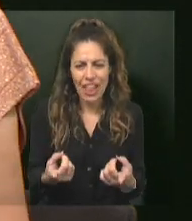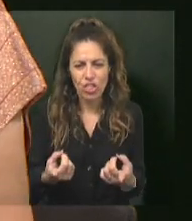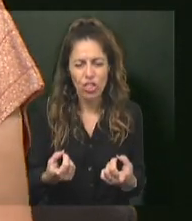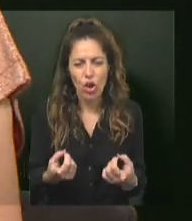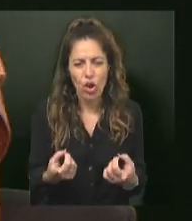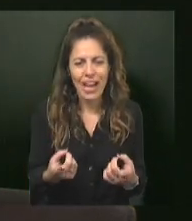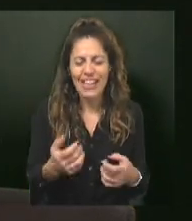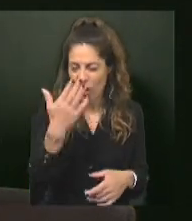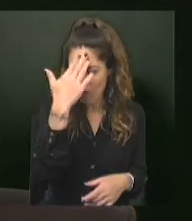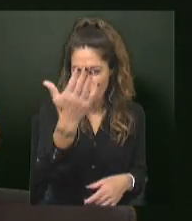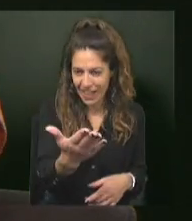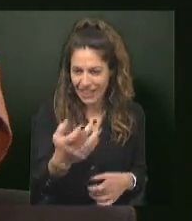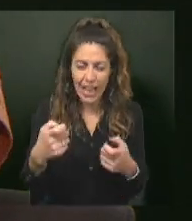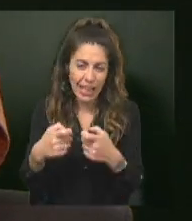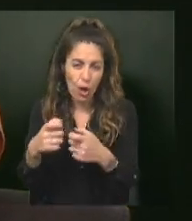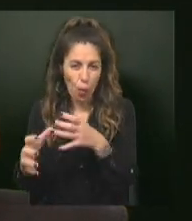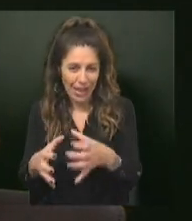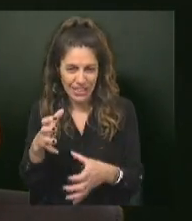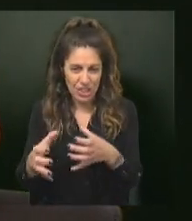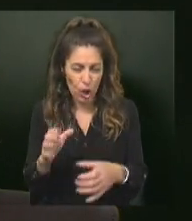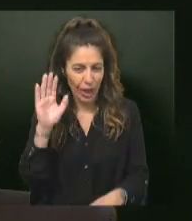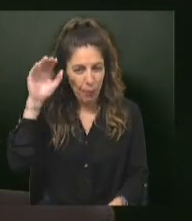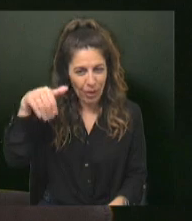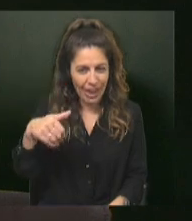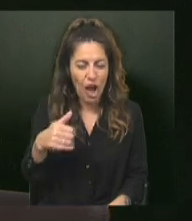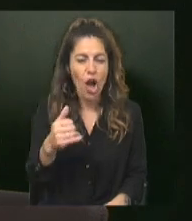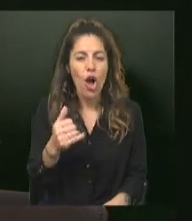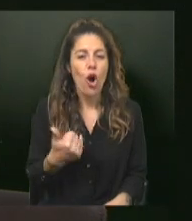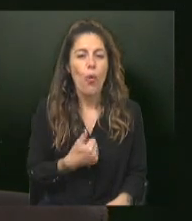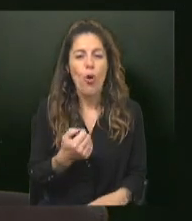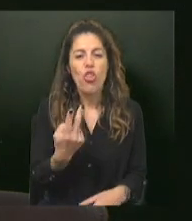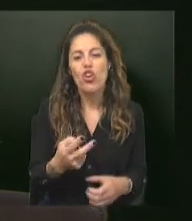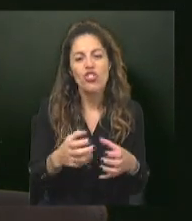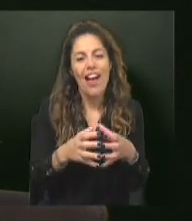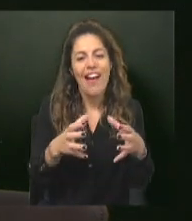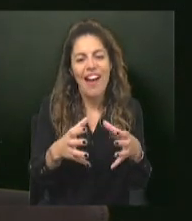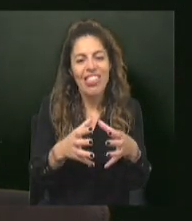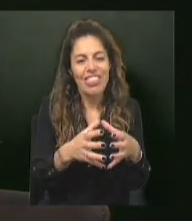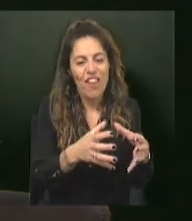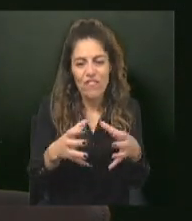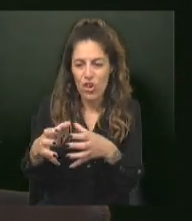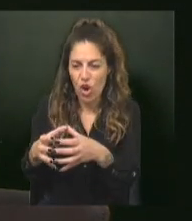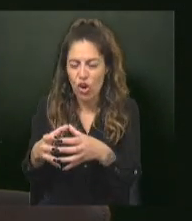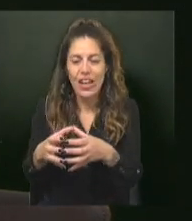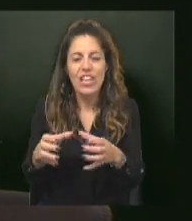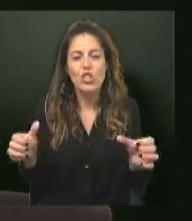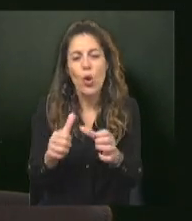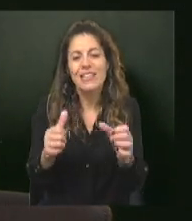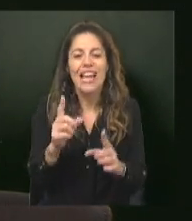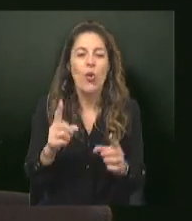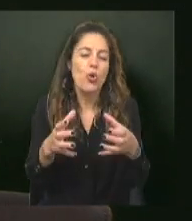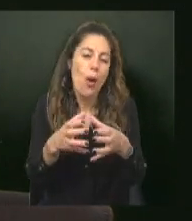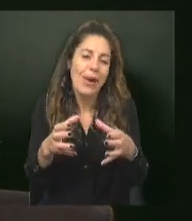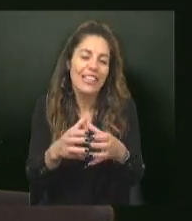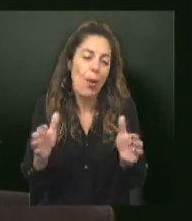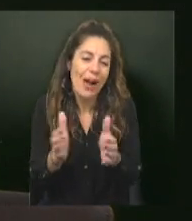entre el frente amplio y la coalición eh republicana como dos grandes bloques Y eso capaz que desdibuja algunos partidos en este caso los más